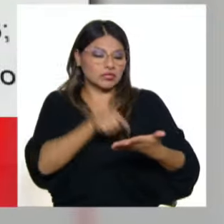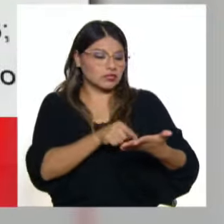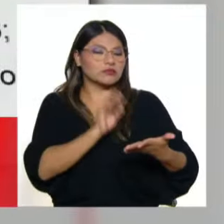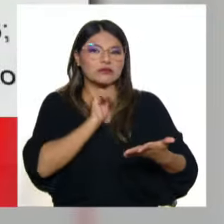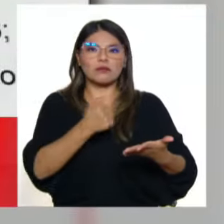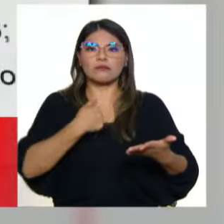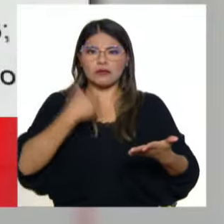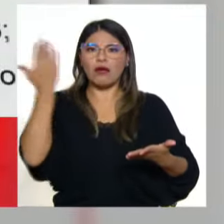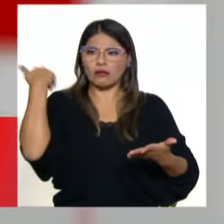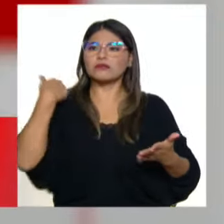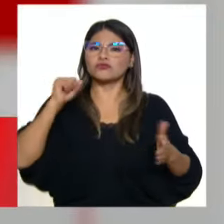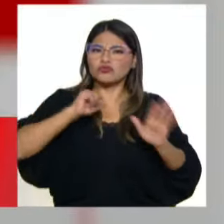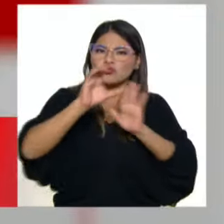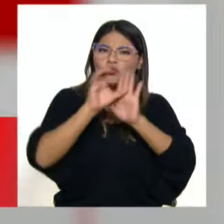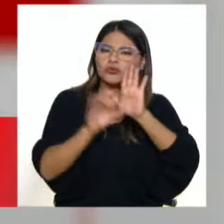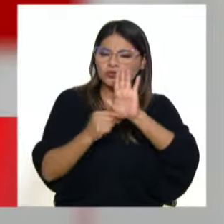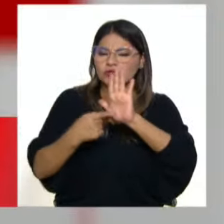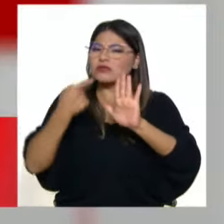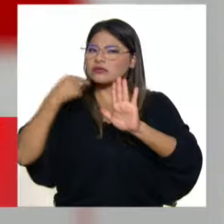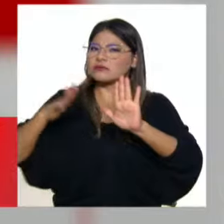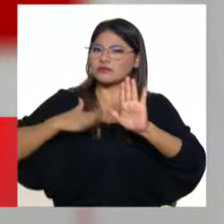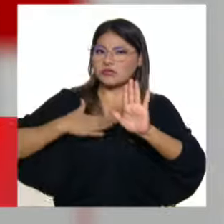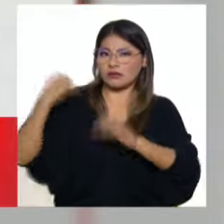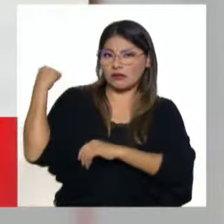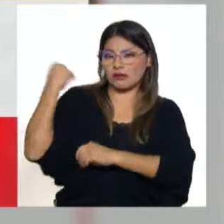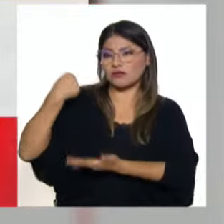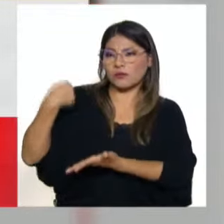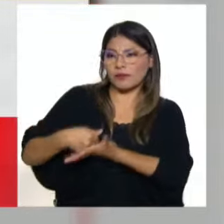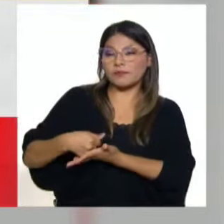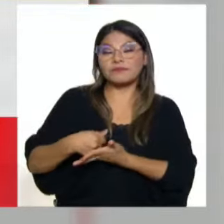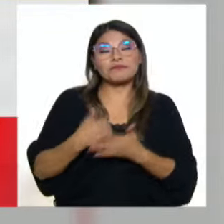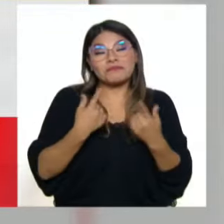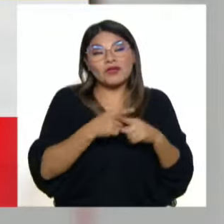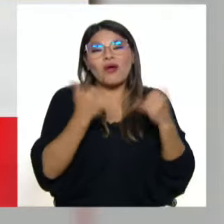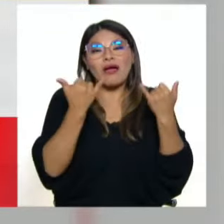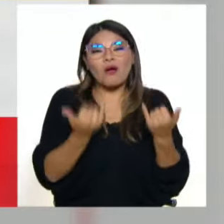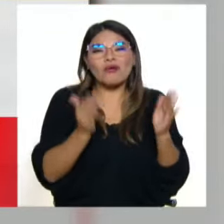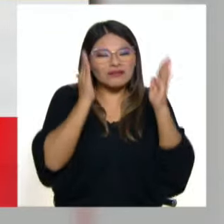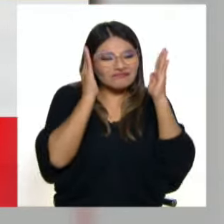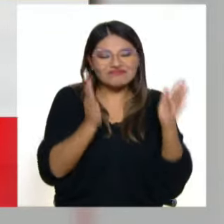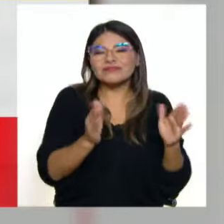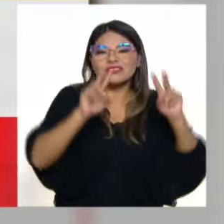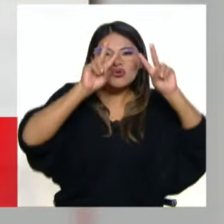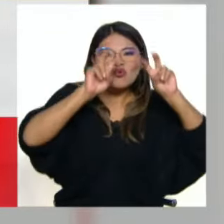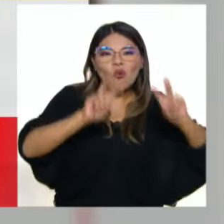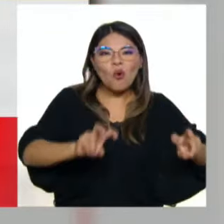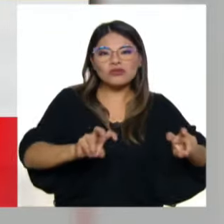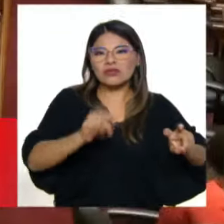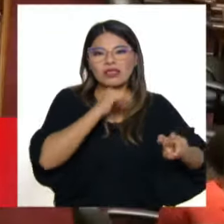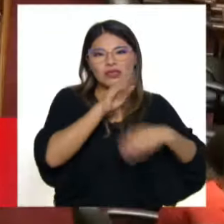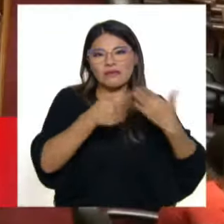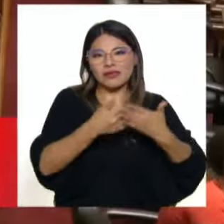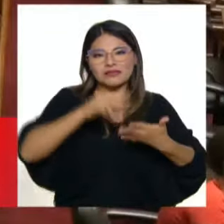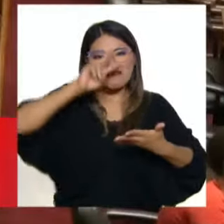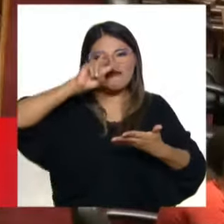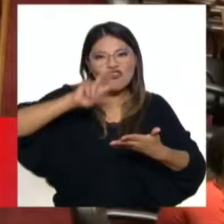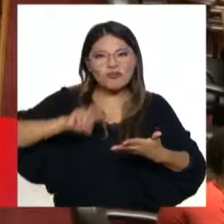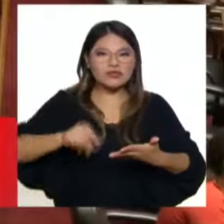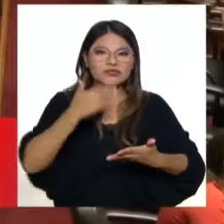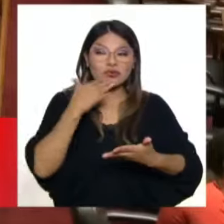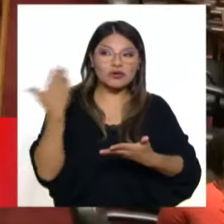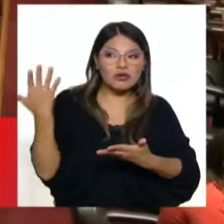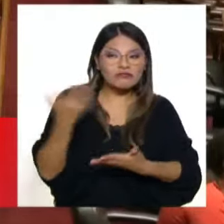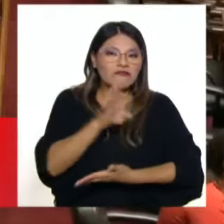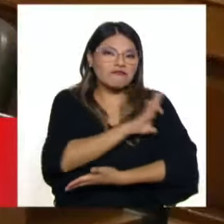adquirido constitucionalmente Asimismo afirma que el suscrito está siendo investigado y goza de la presunción de inocencia el caso continúa